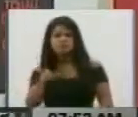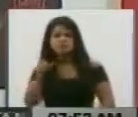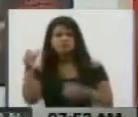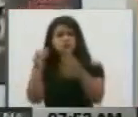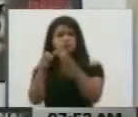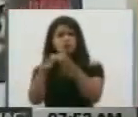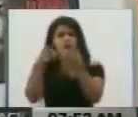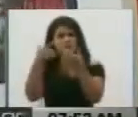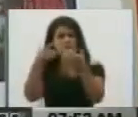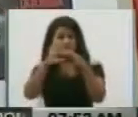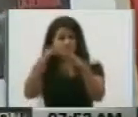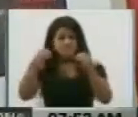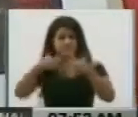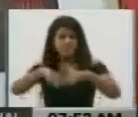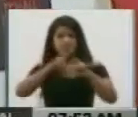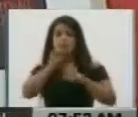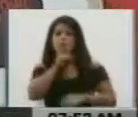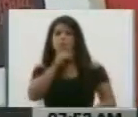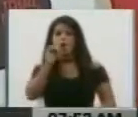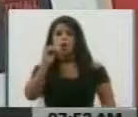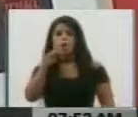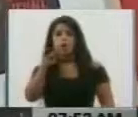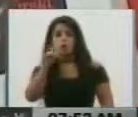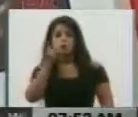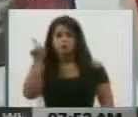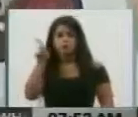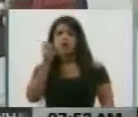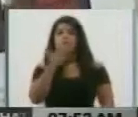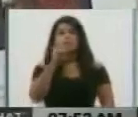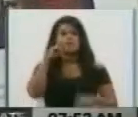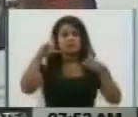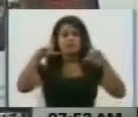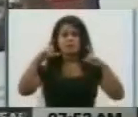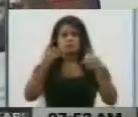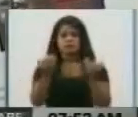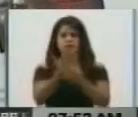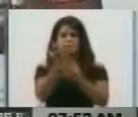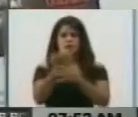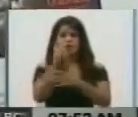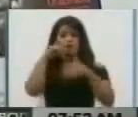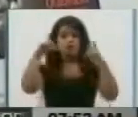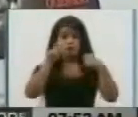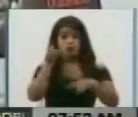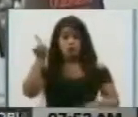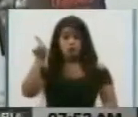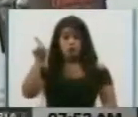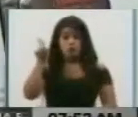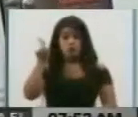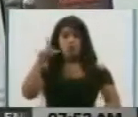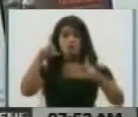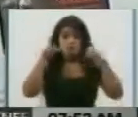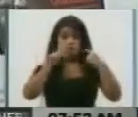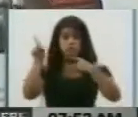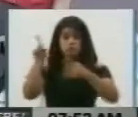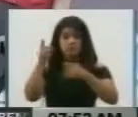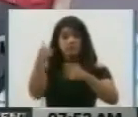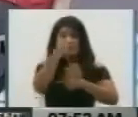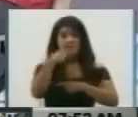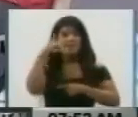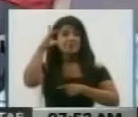cadena O Globo. Mira cómo publican, por ejemplo, esta fotografía. Esta es la ceremonia de la